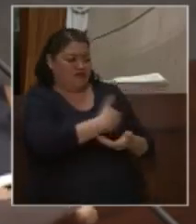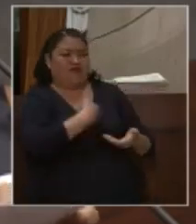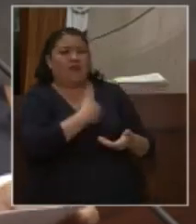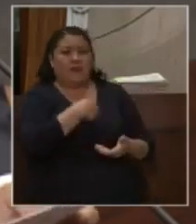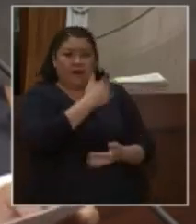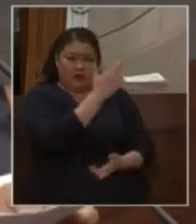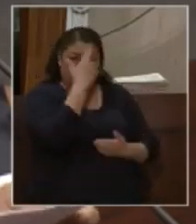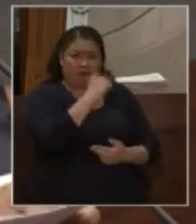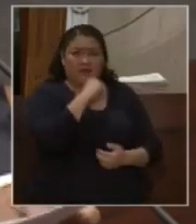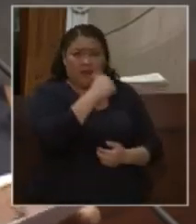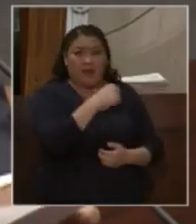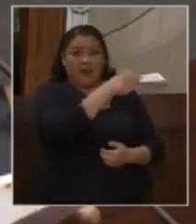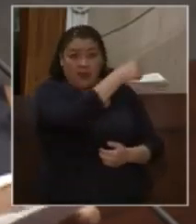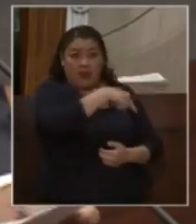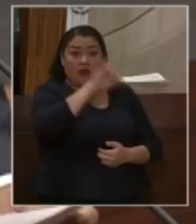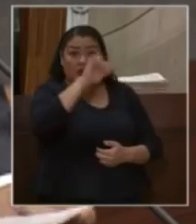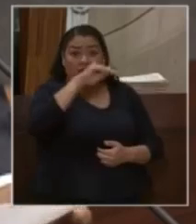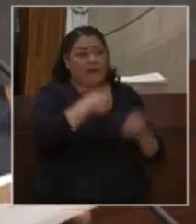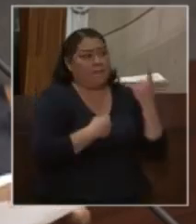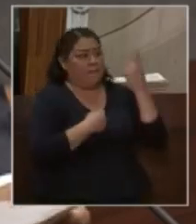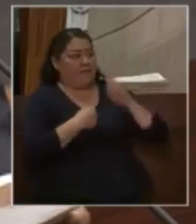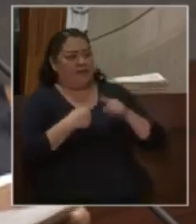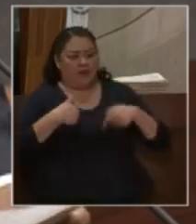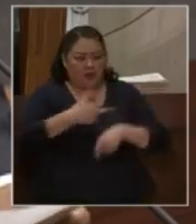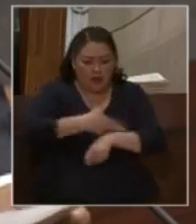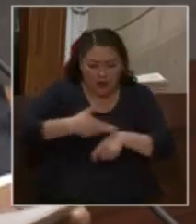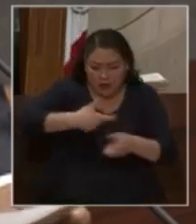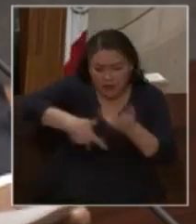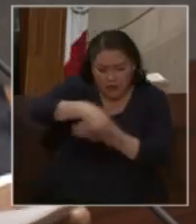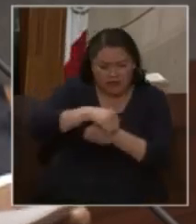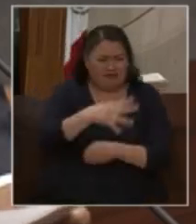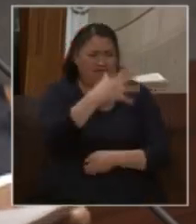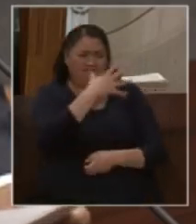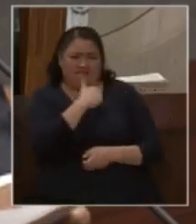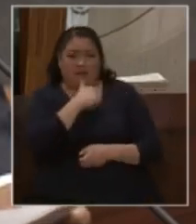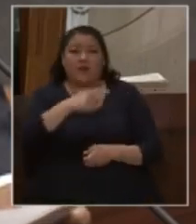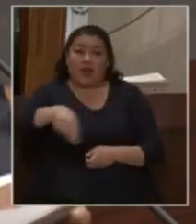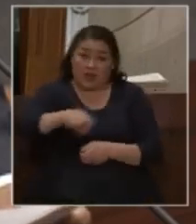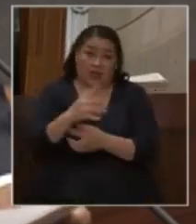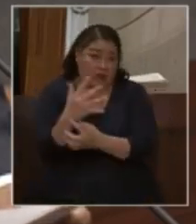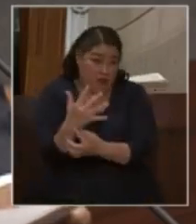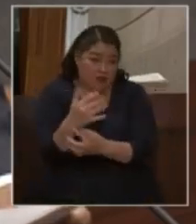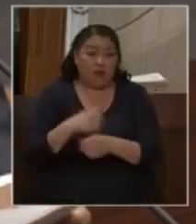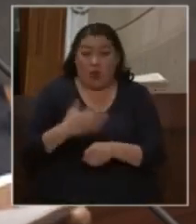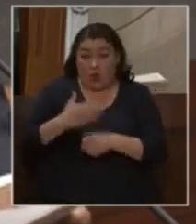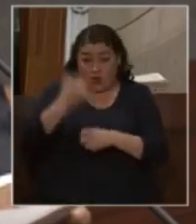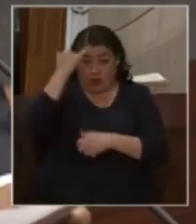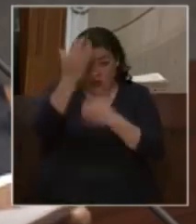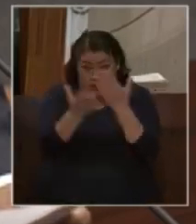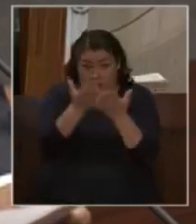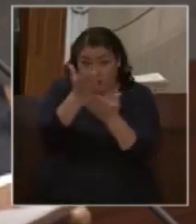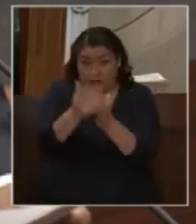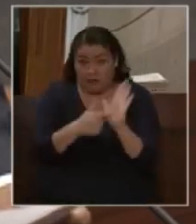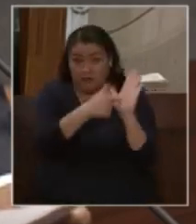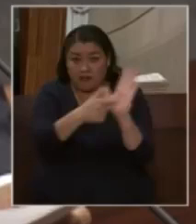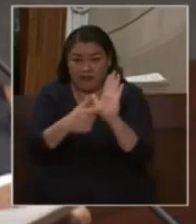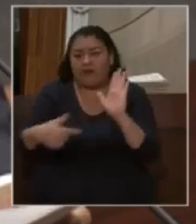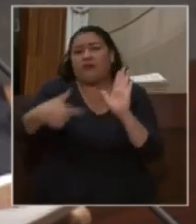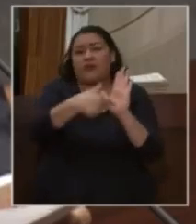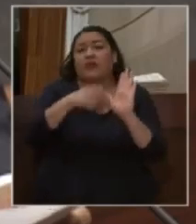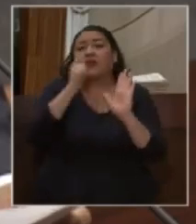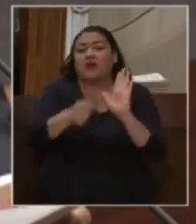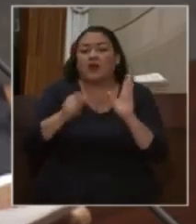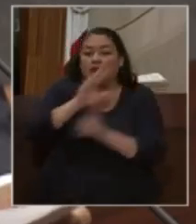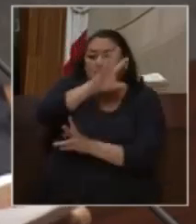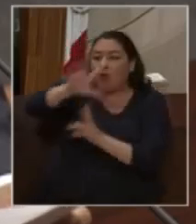que dicha autoridad carece de competencia para ordenar el cese de las operaciones. La propuesta que se somete a su consideración asume la complejidad de